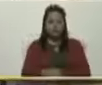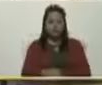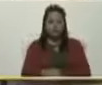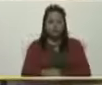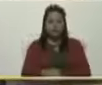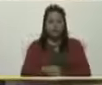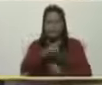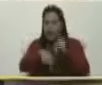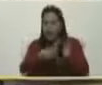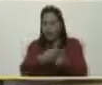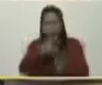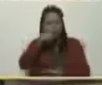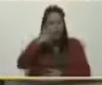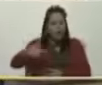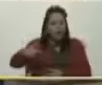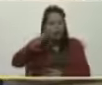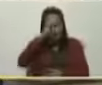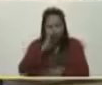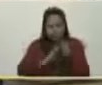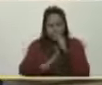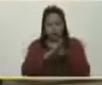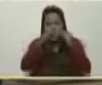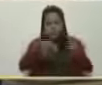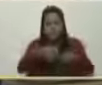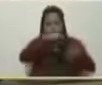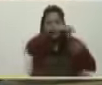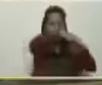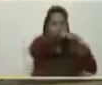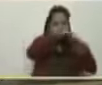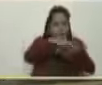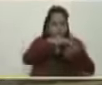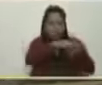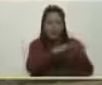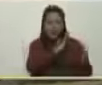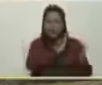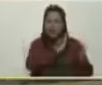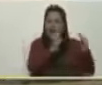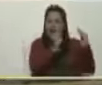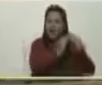pueblos humildes siempre tuvieron su conuco, siempre.